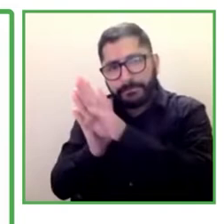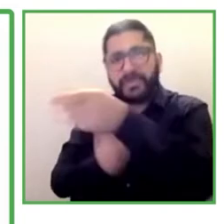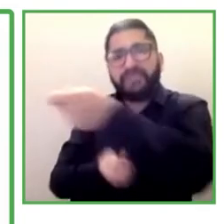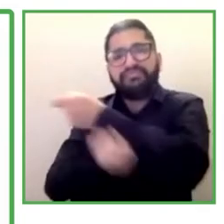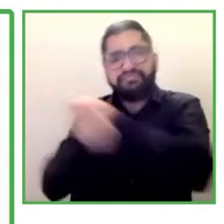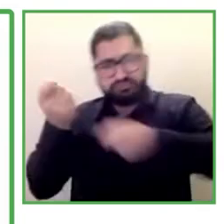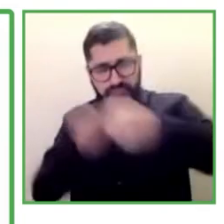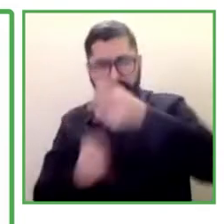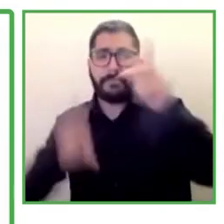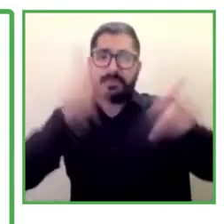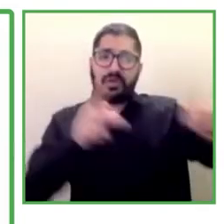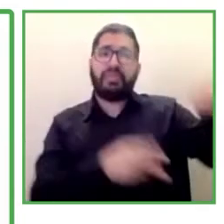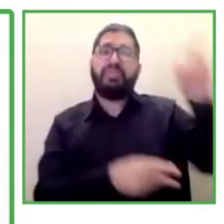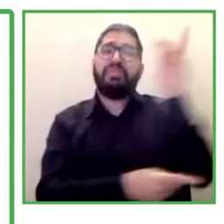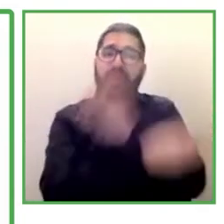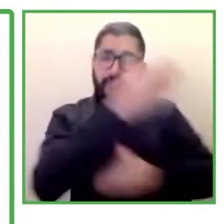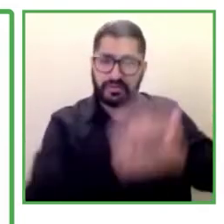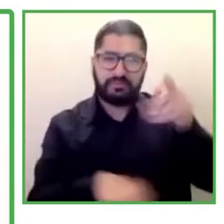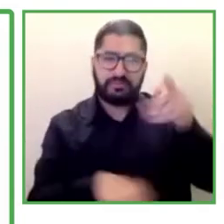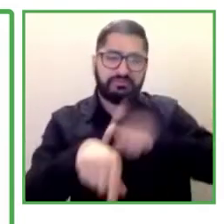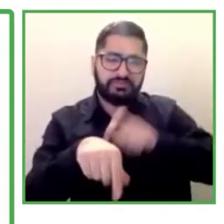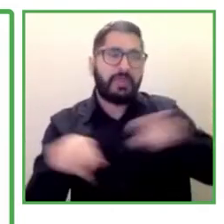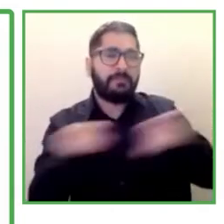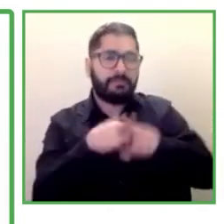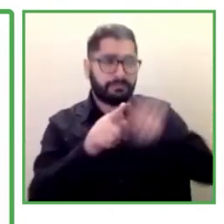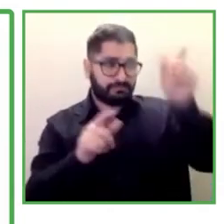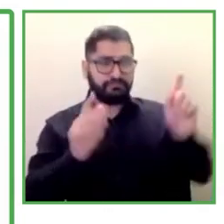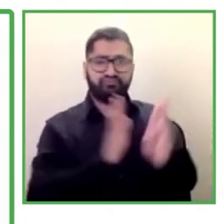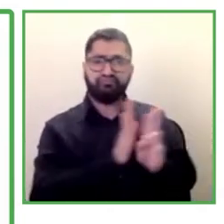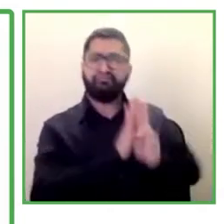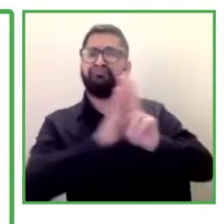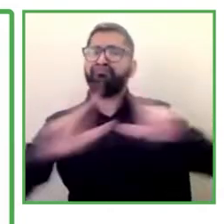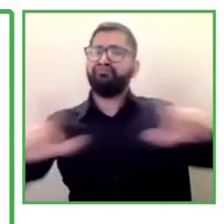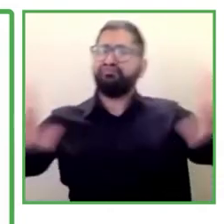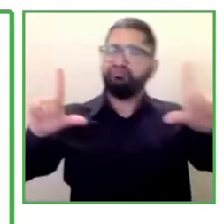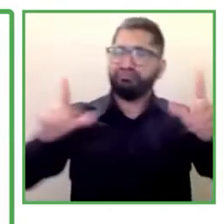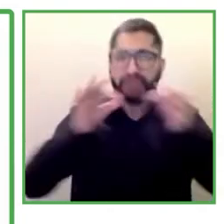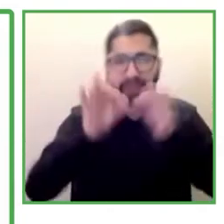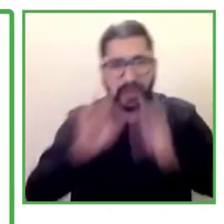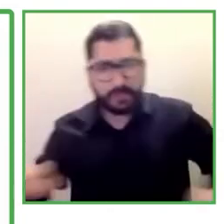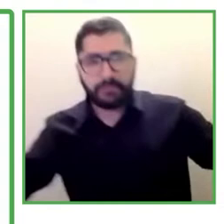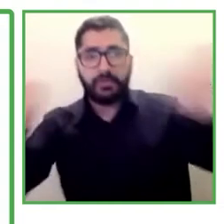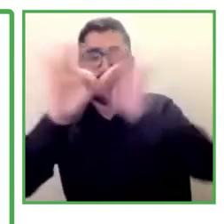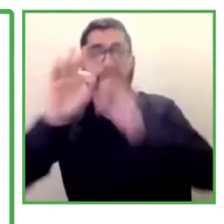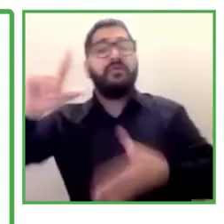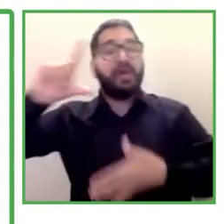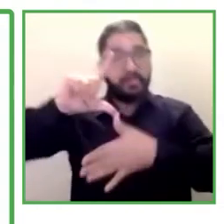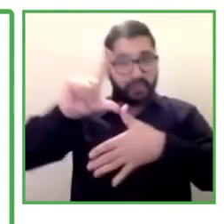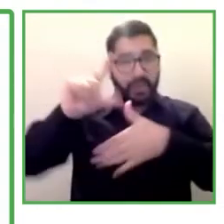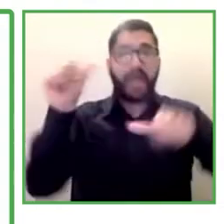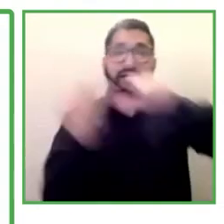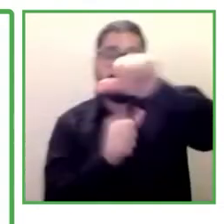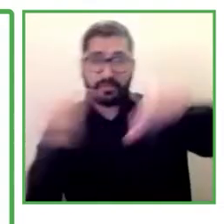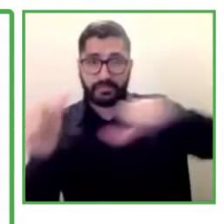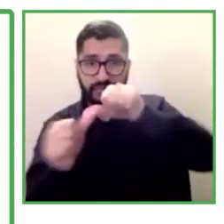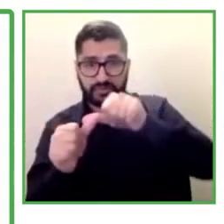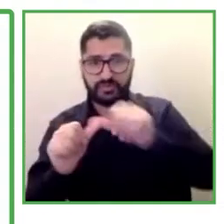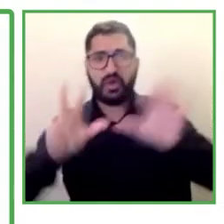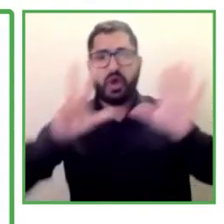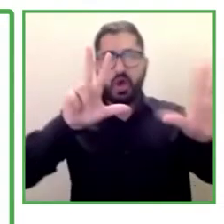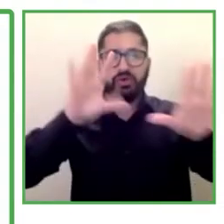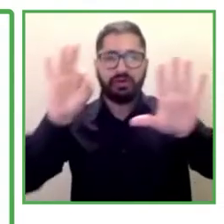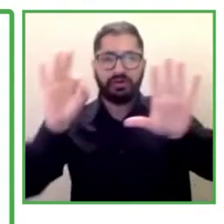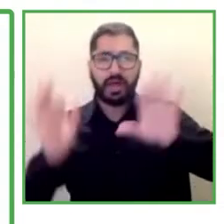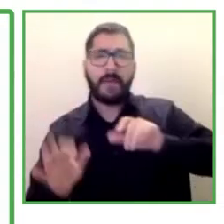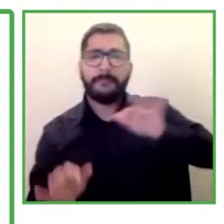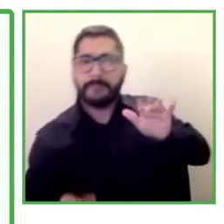el 13% de la población de América Latina y el Caribe, unas 80 millones de personas. Y los costos de la exclusión